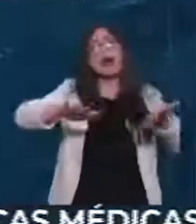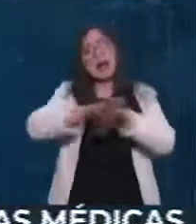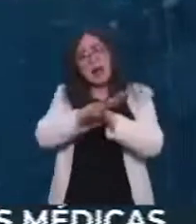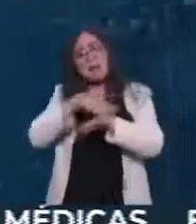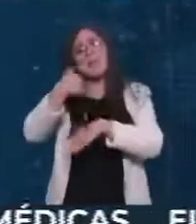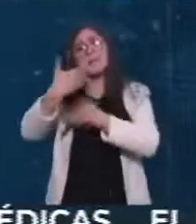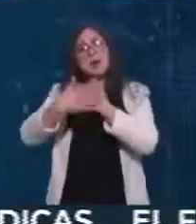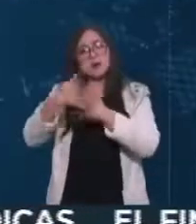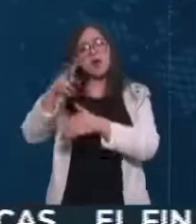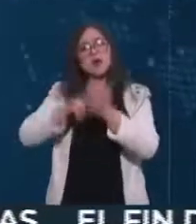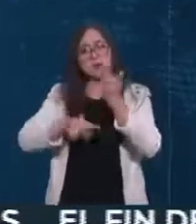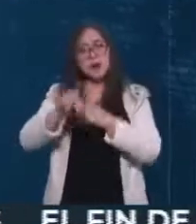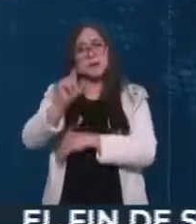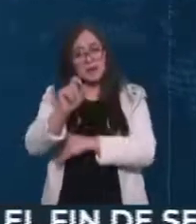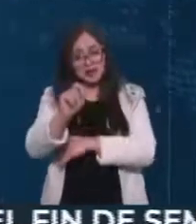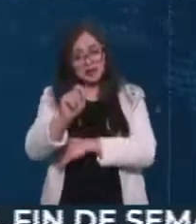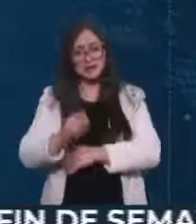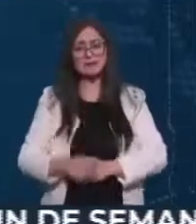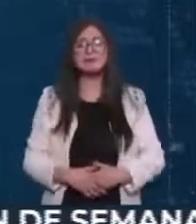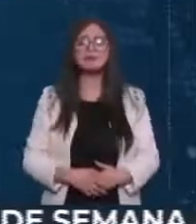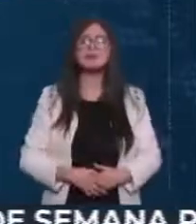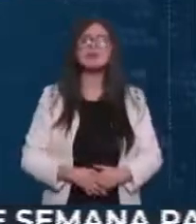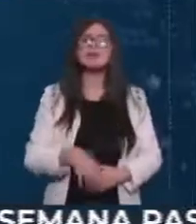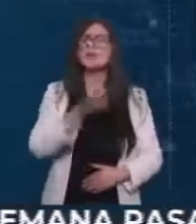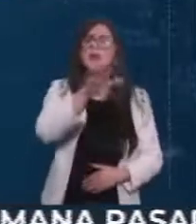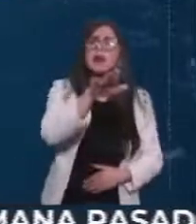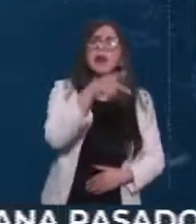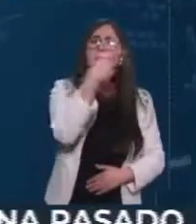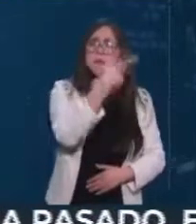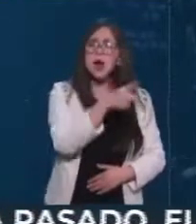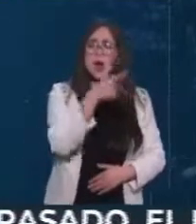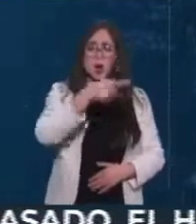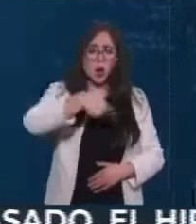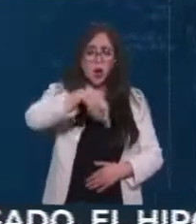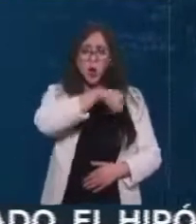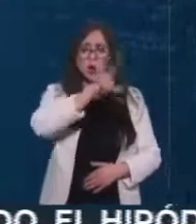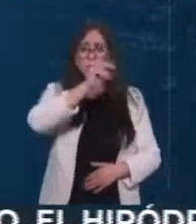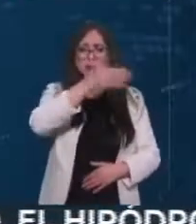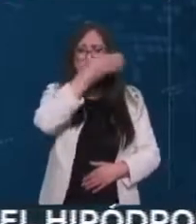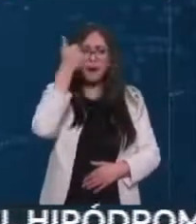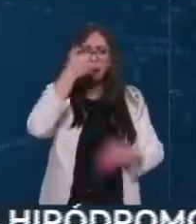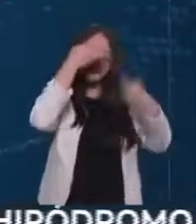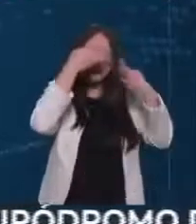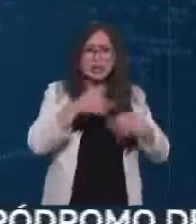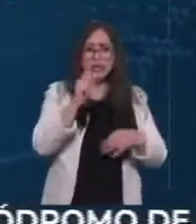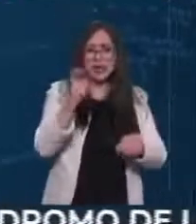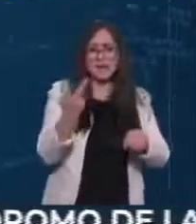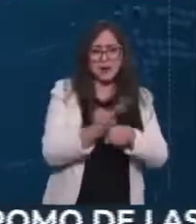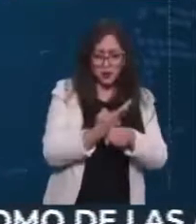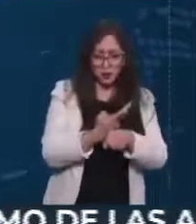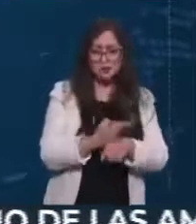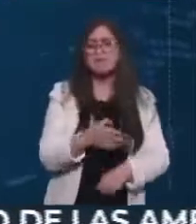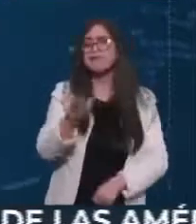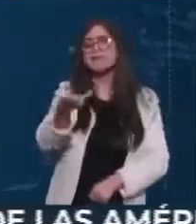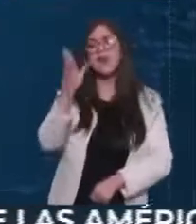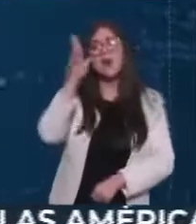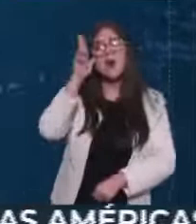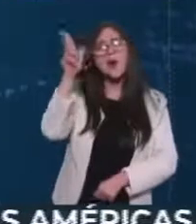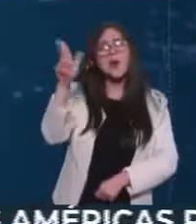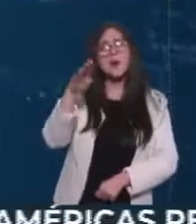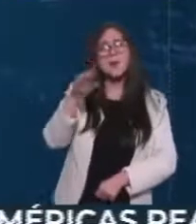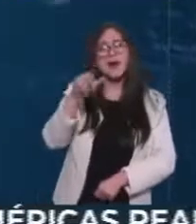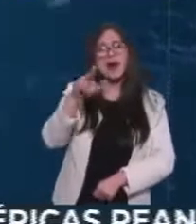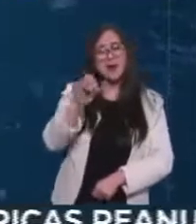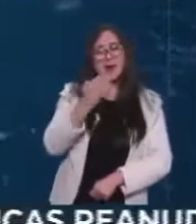que no conocemos, no sabemos qué ocurrió. Hola Mario, bienvenido. Hola, buenas noches, ¿qué tal, Azul, Juan? ¿Qué